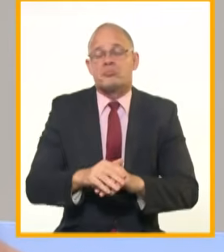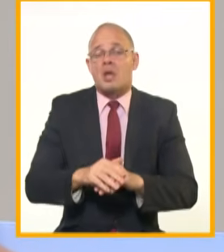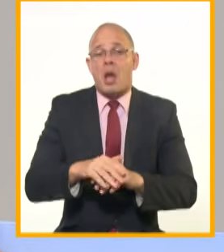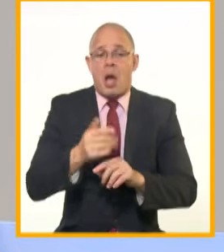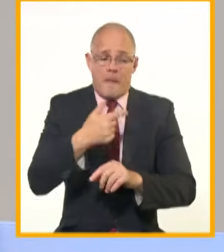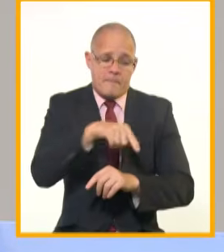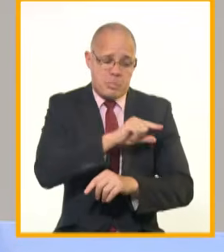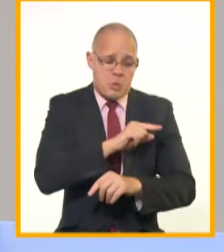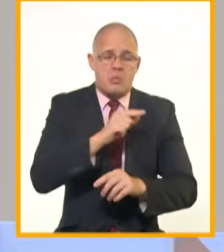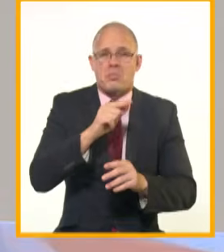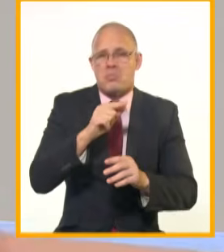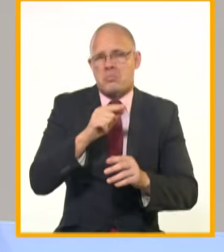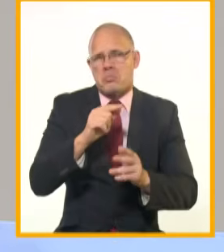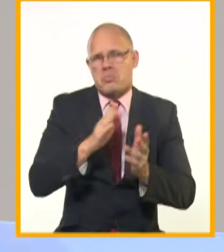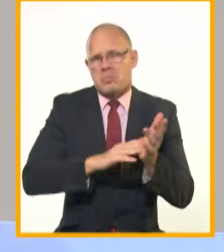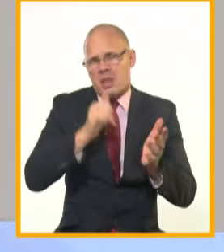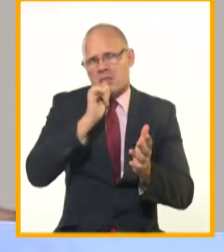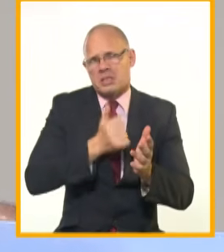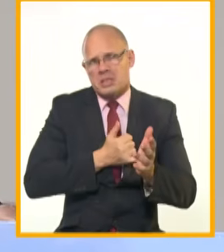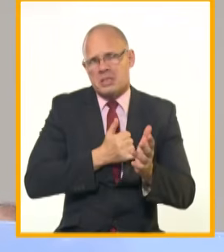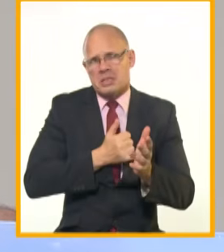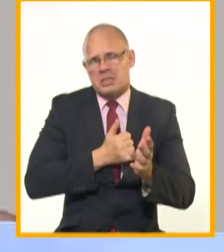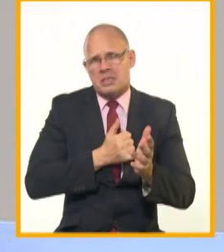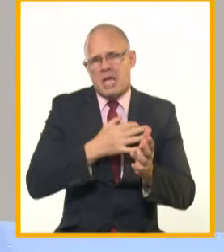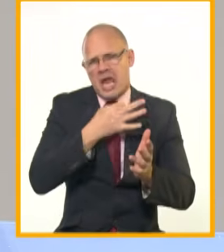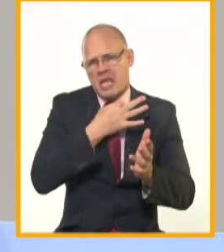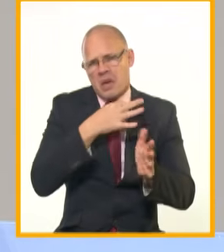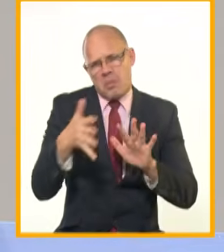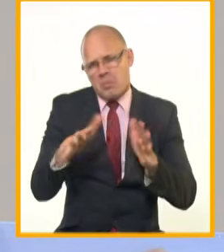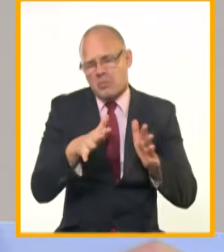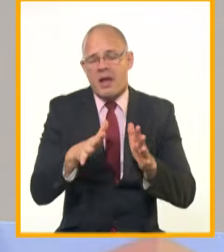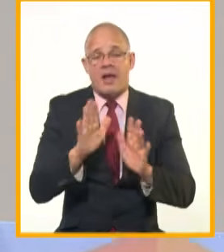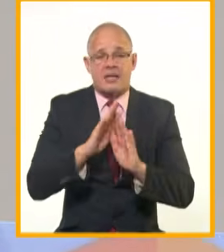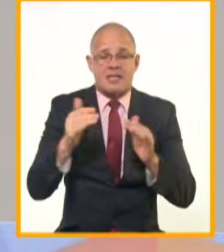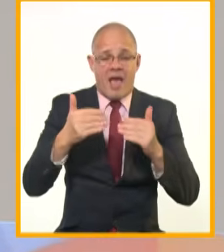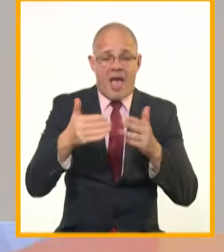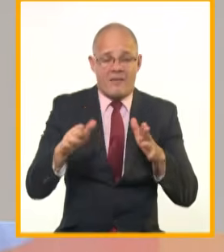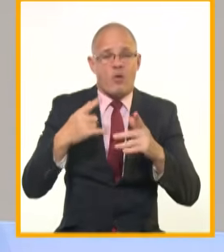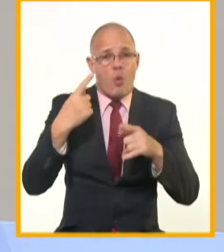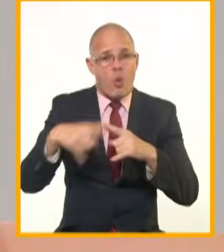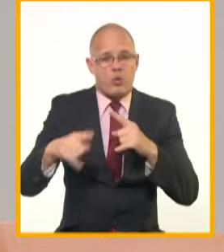días de enero, inauguramos o reinauguramos la sala de